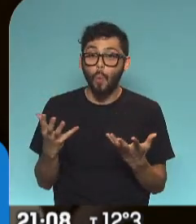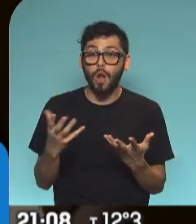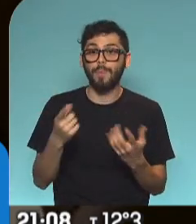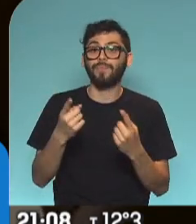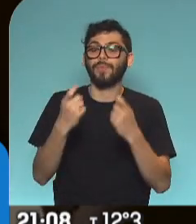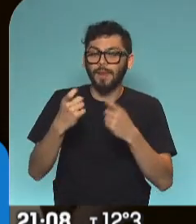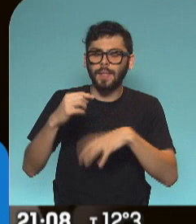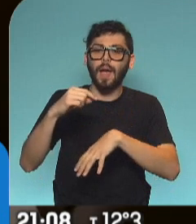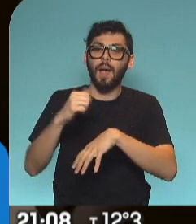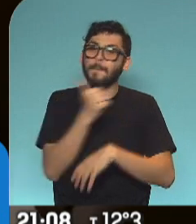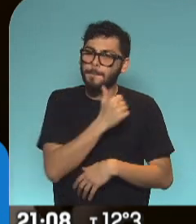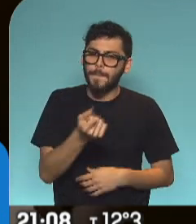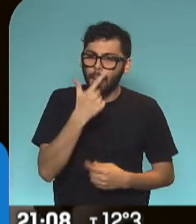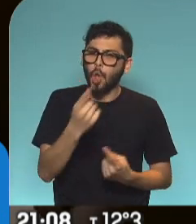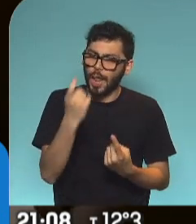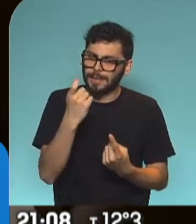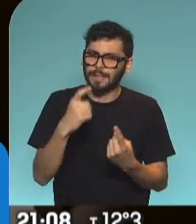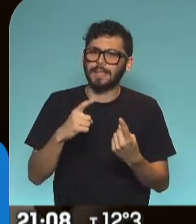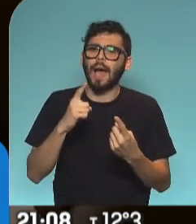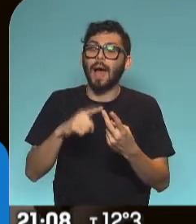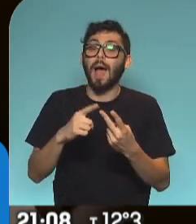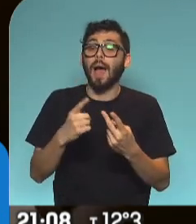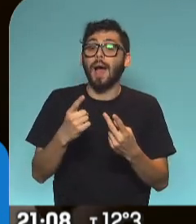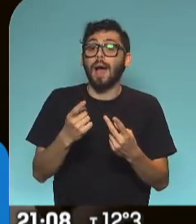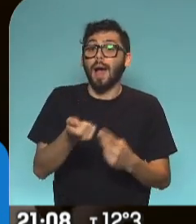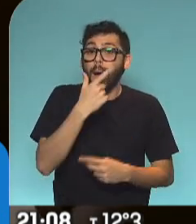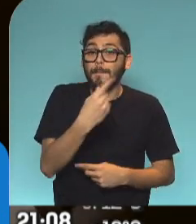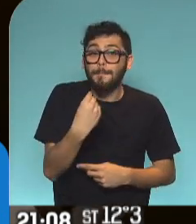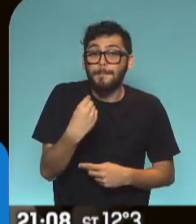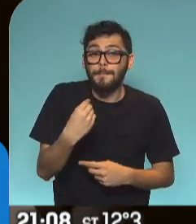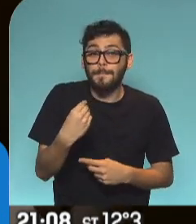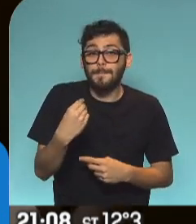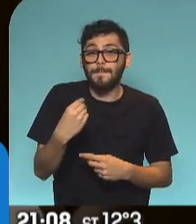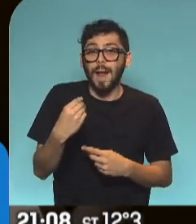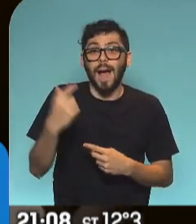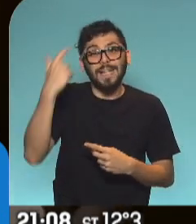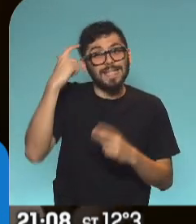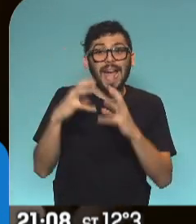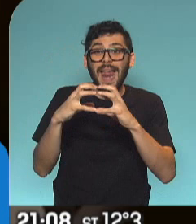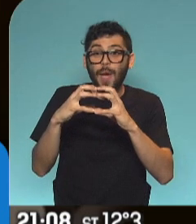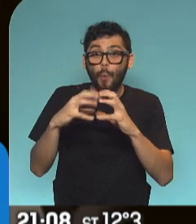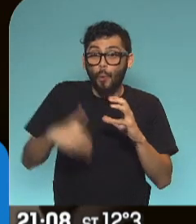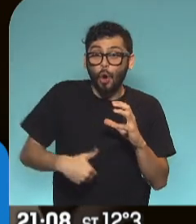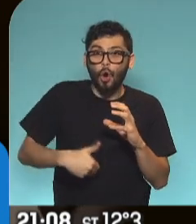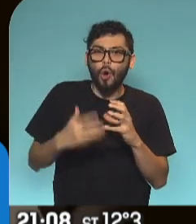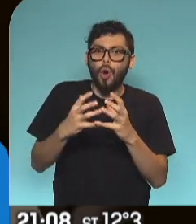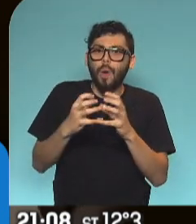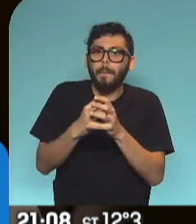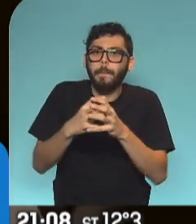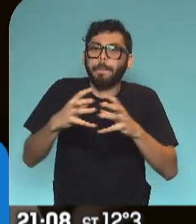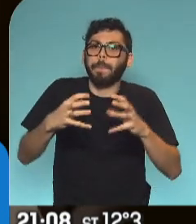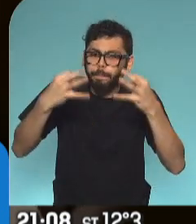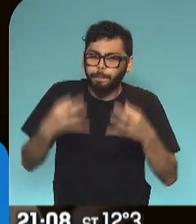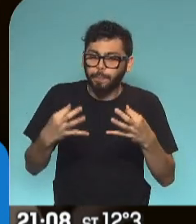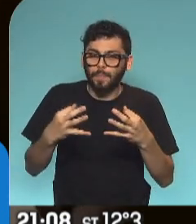tomar medicación para evitar malformaciones del cerebro. ¿Sí?